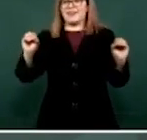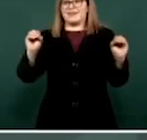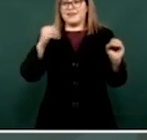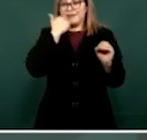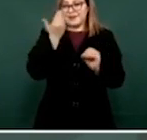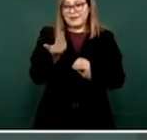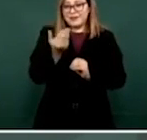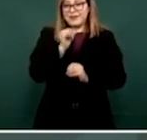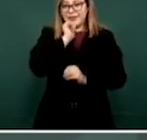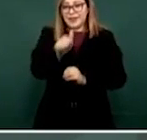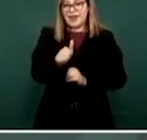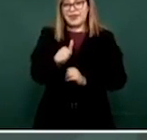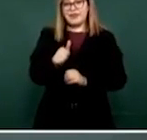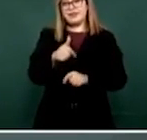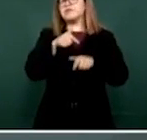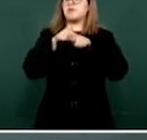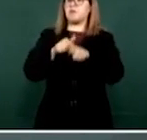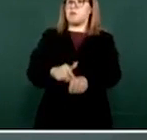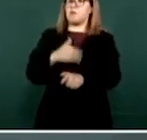Repito, están los conservadores